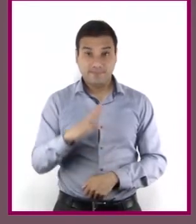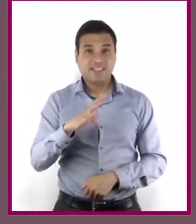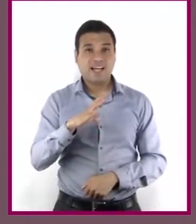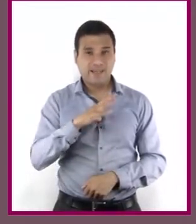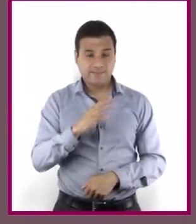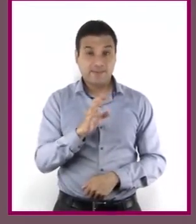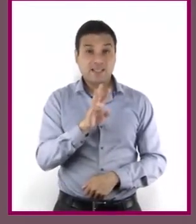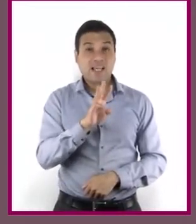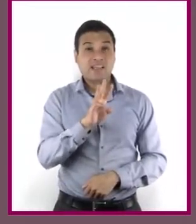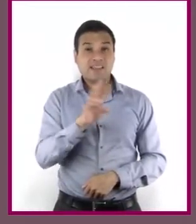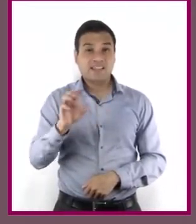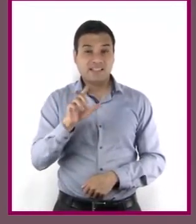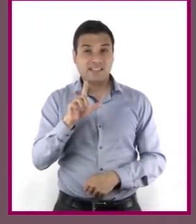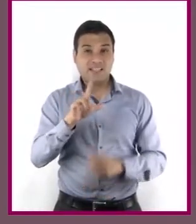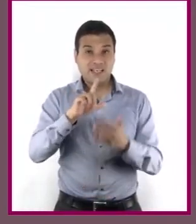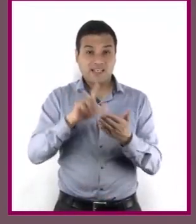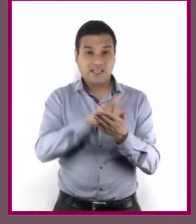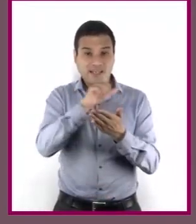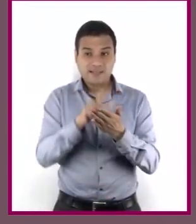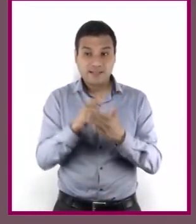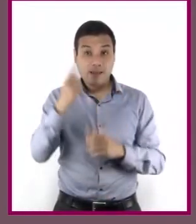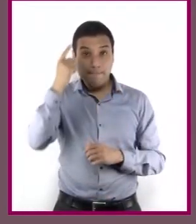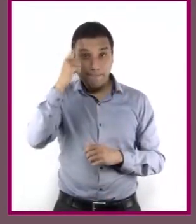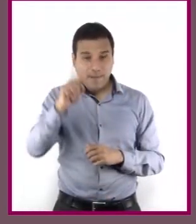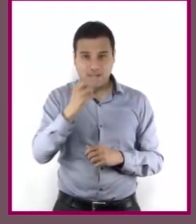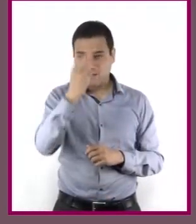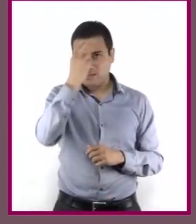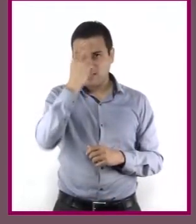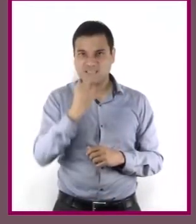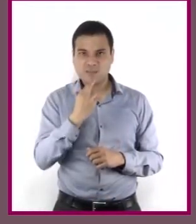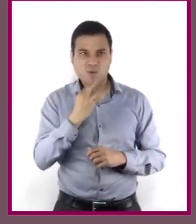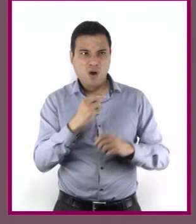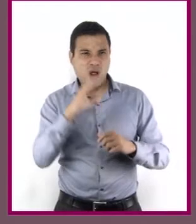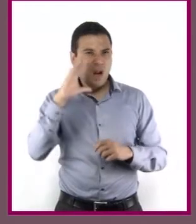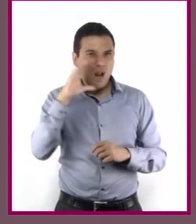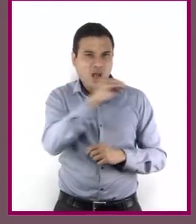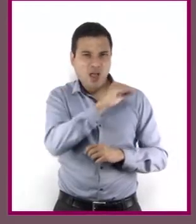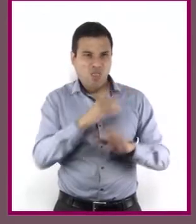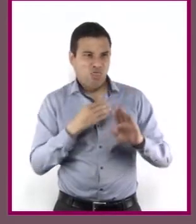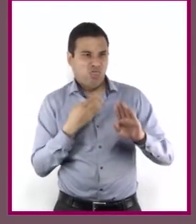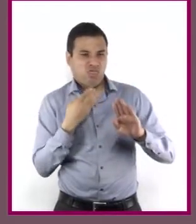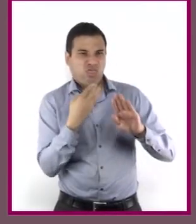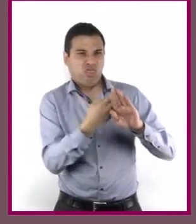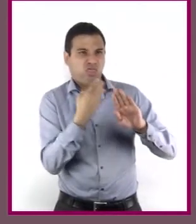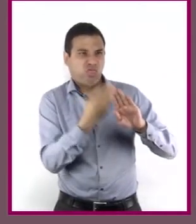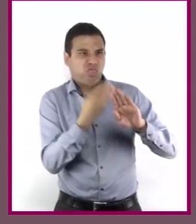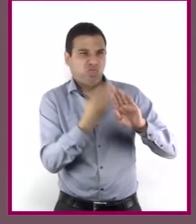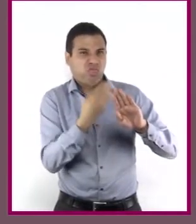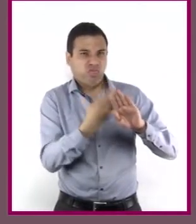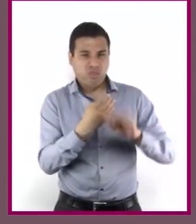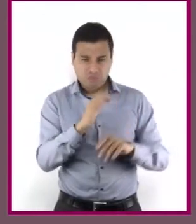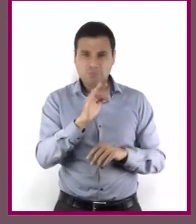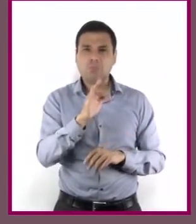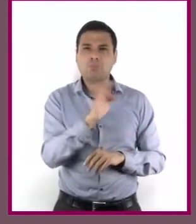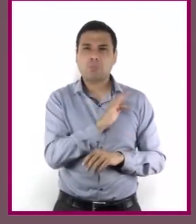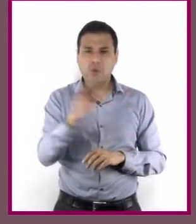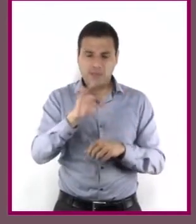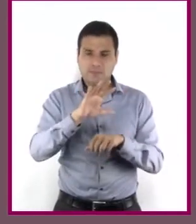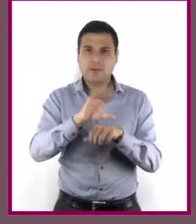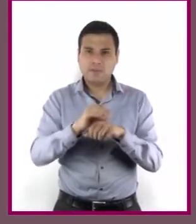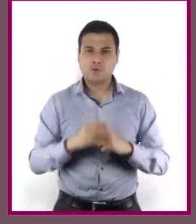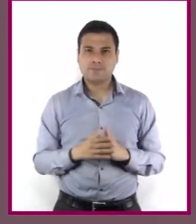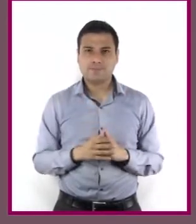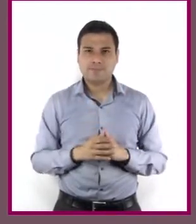317 leyes para legalizar el racismo en contra de cualquier persona que no fuera blanca. La gente de